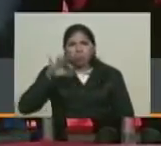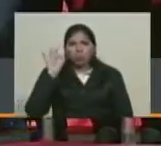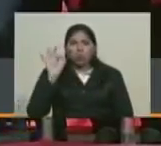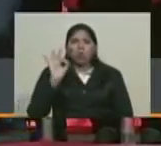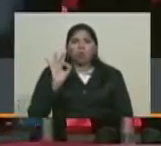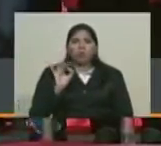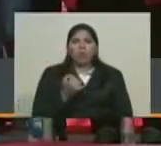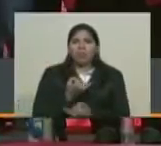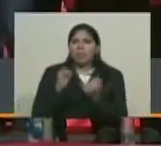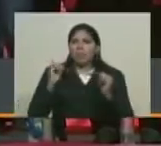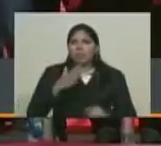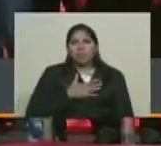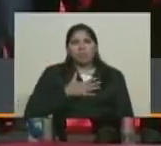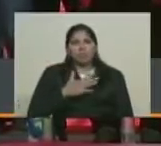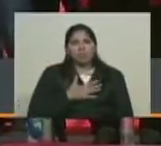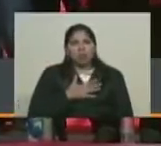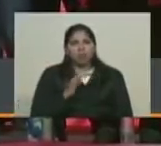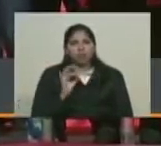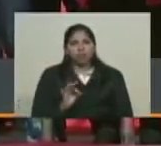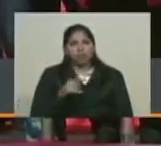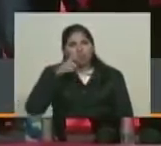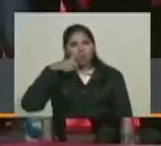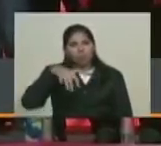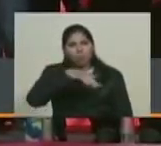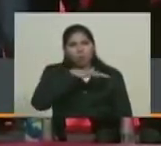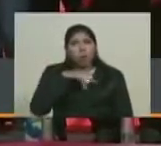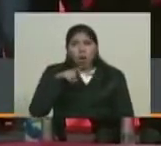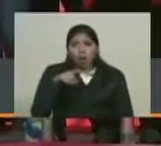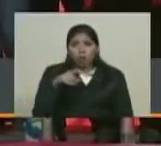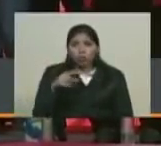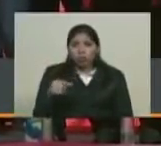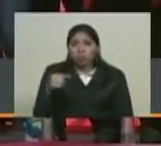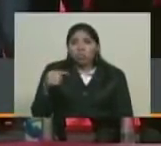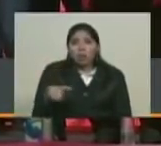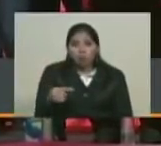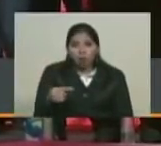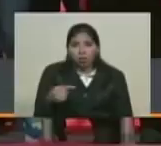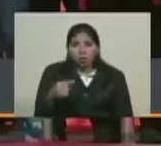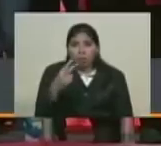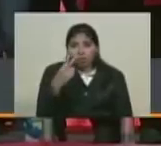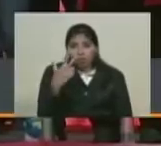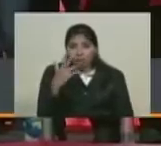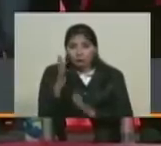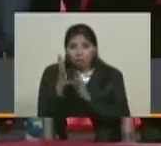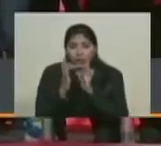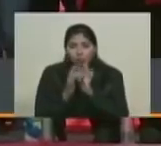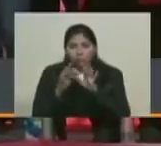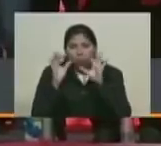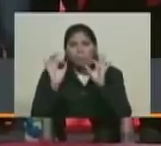popular. Eso es lo que va a pasar un día después.